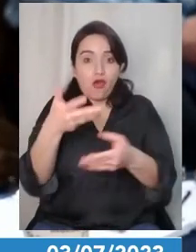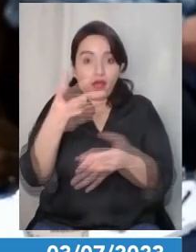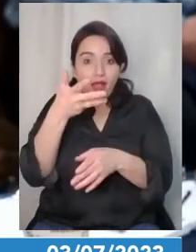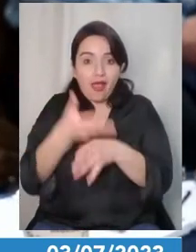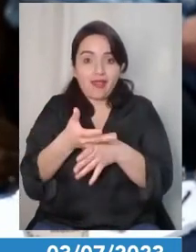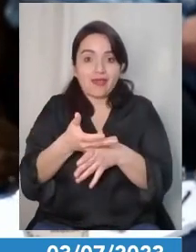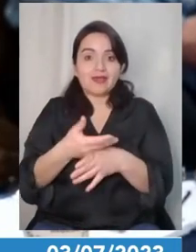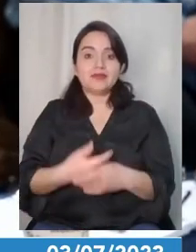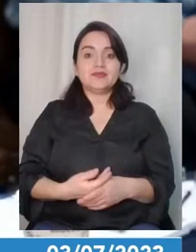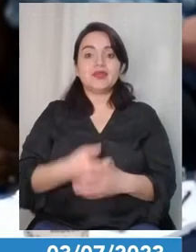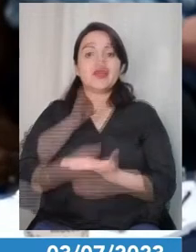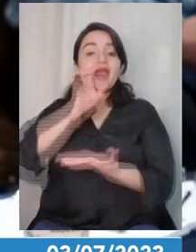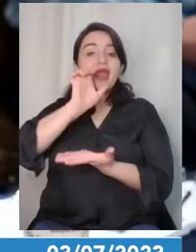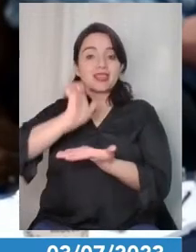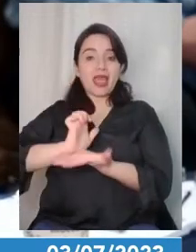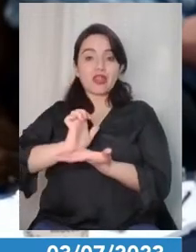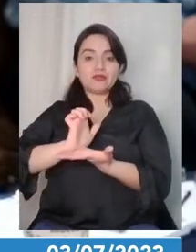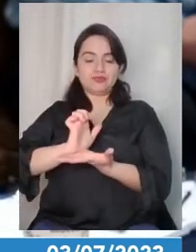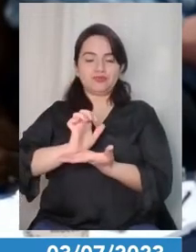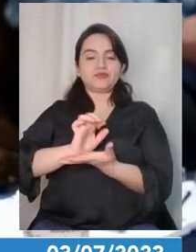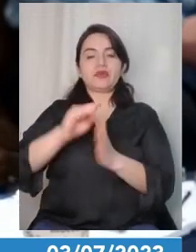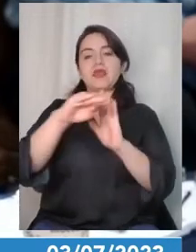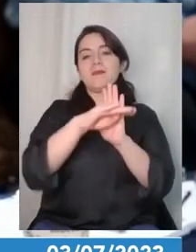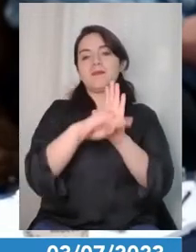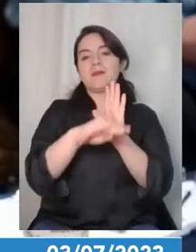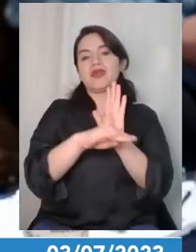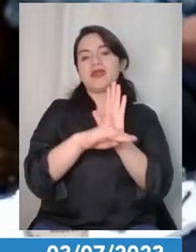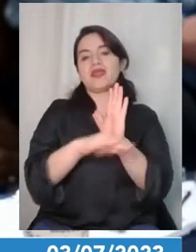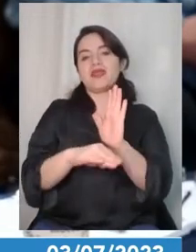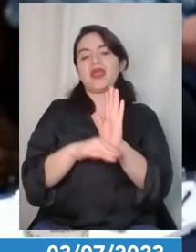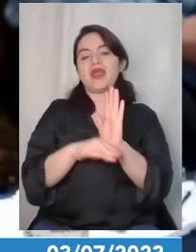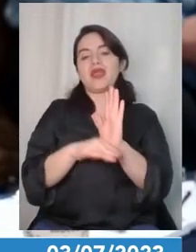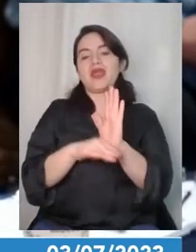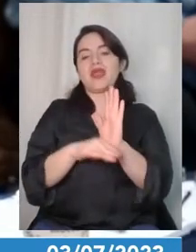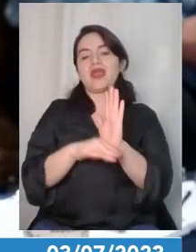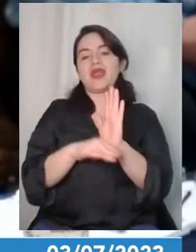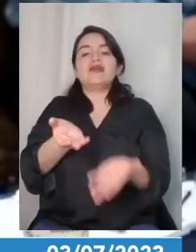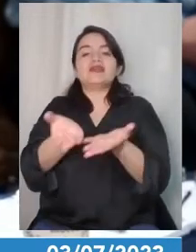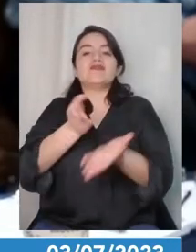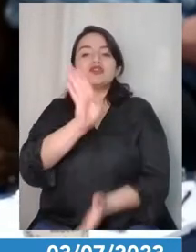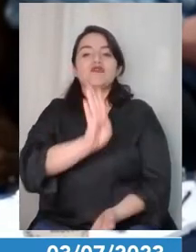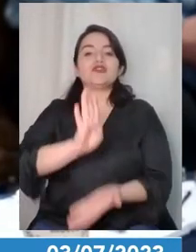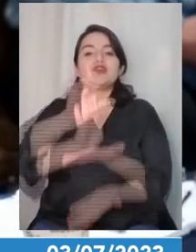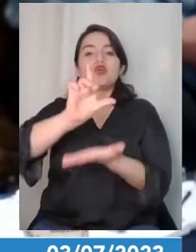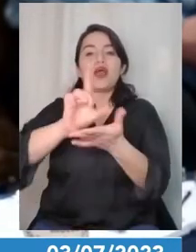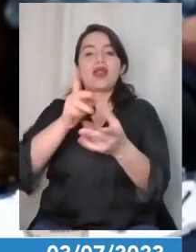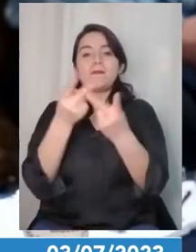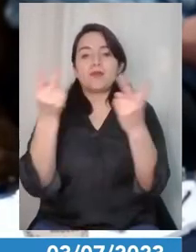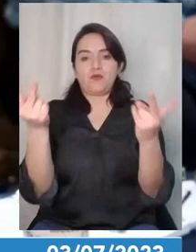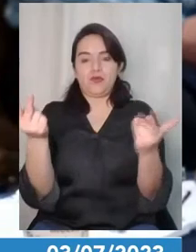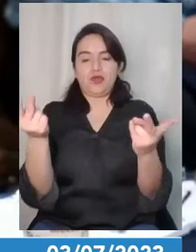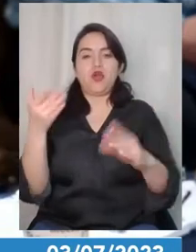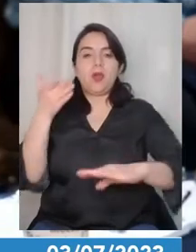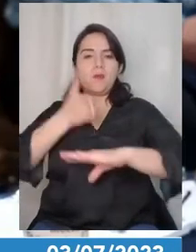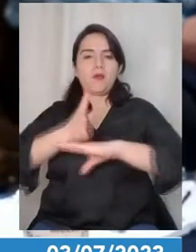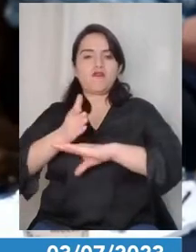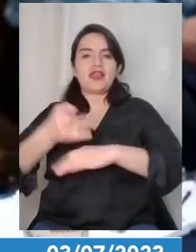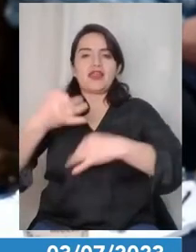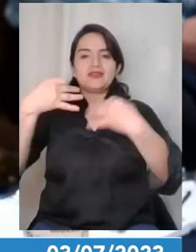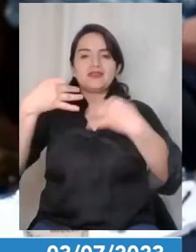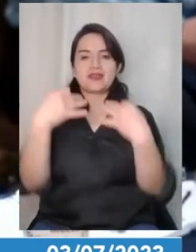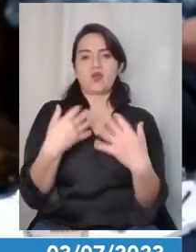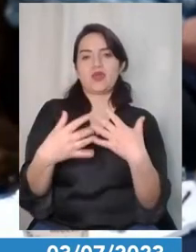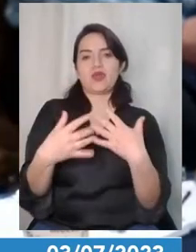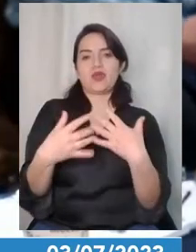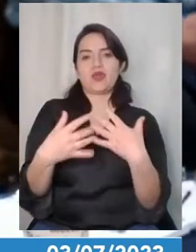un acceso equitativo a servicios básicos, bienes y espacios públicos, una movilidad segura y sustentable, conectividad y seguridad vial. Me parece que es un